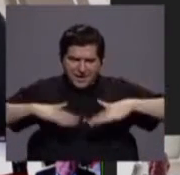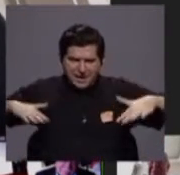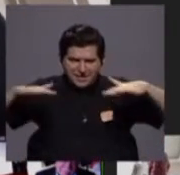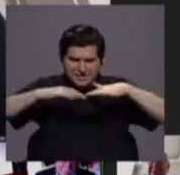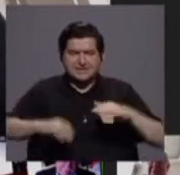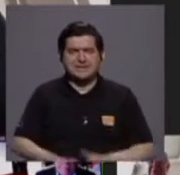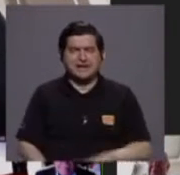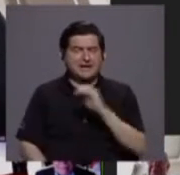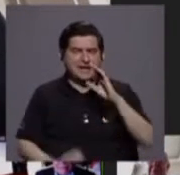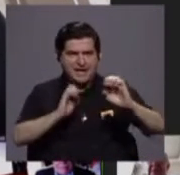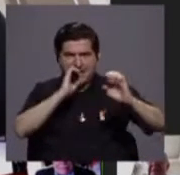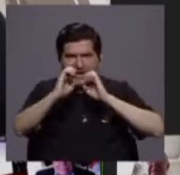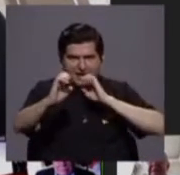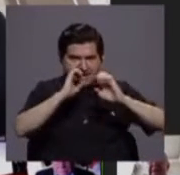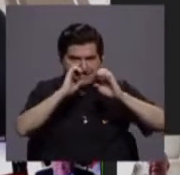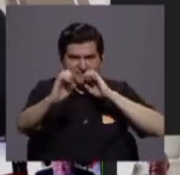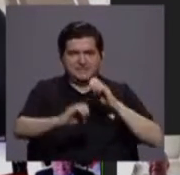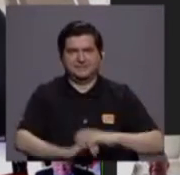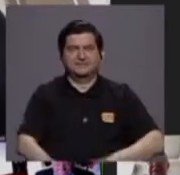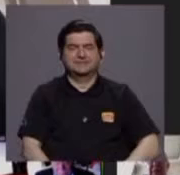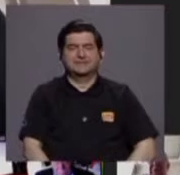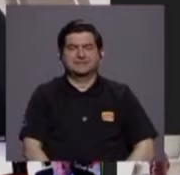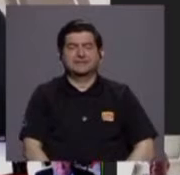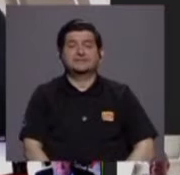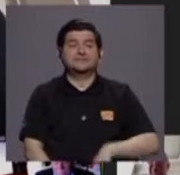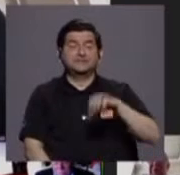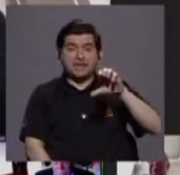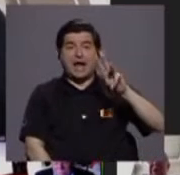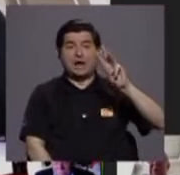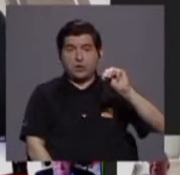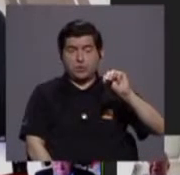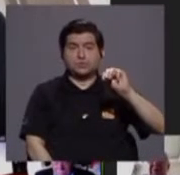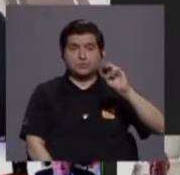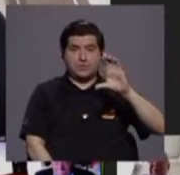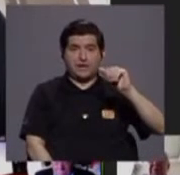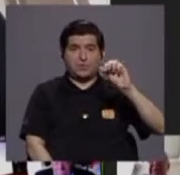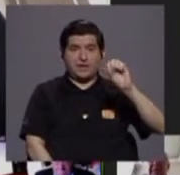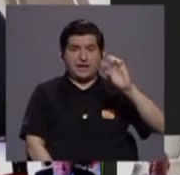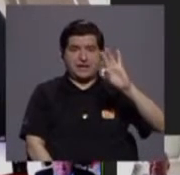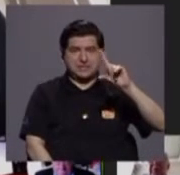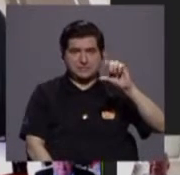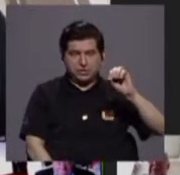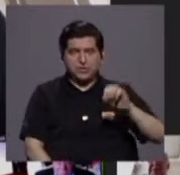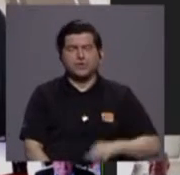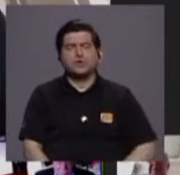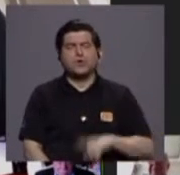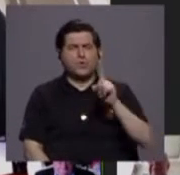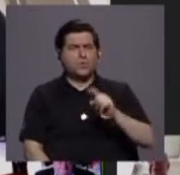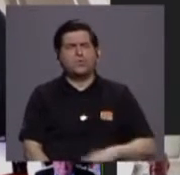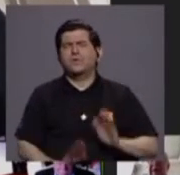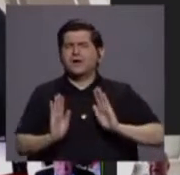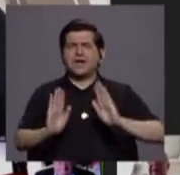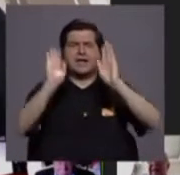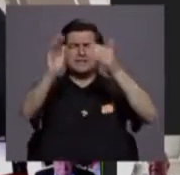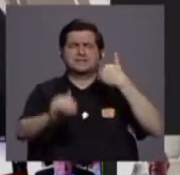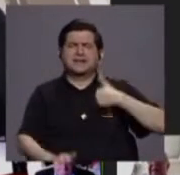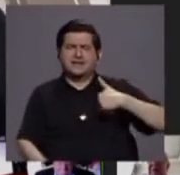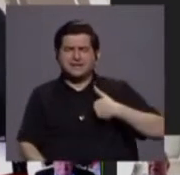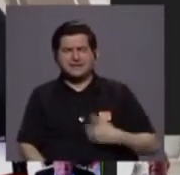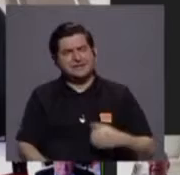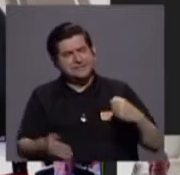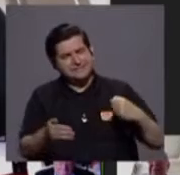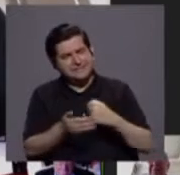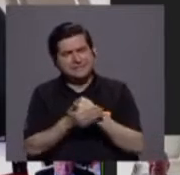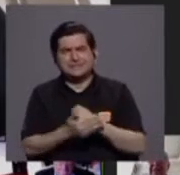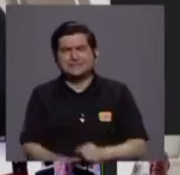y en estas entrevistas. Sí, Carlos Manuel fue un gran hombre. Fue realmente una lástima que